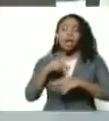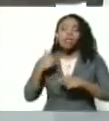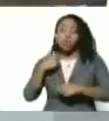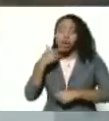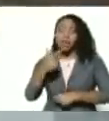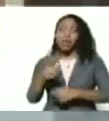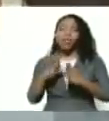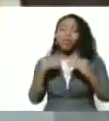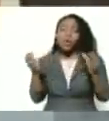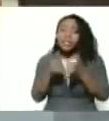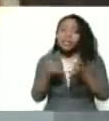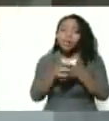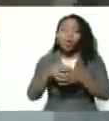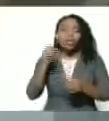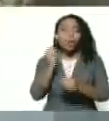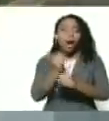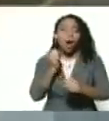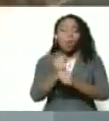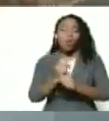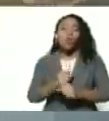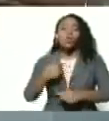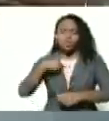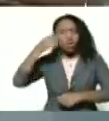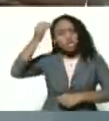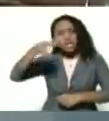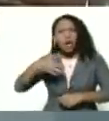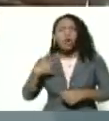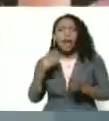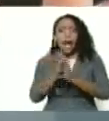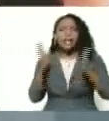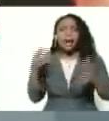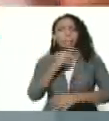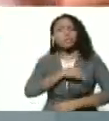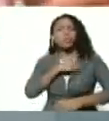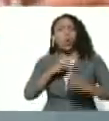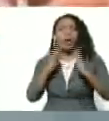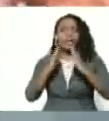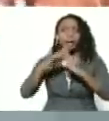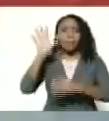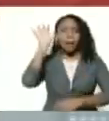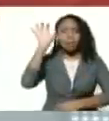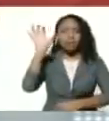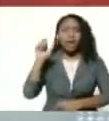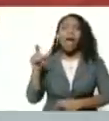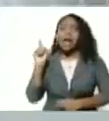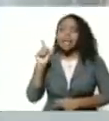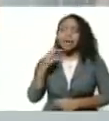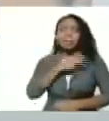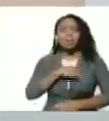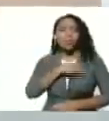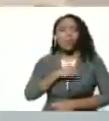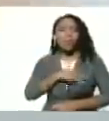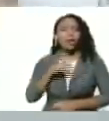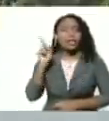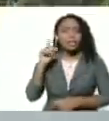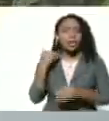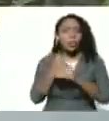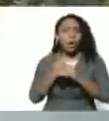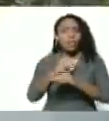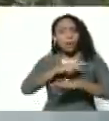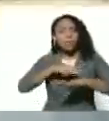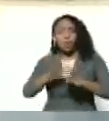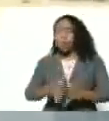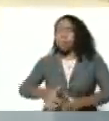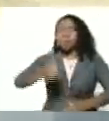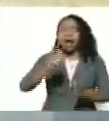el equipo de trabajo, yo creo que la gran misión Hogares de la Patria es la misión de las misiones. Es